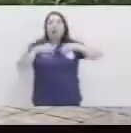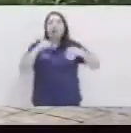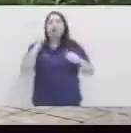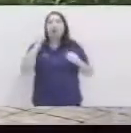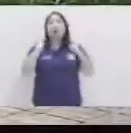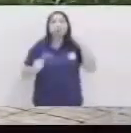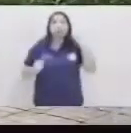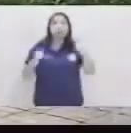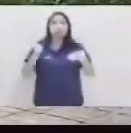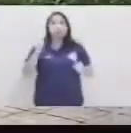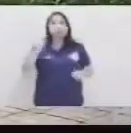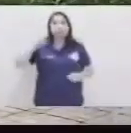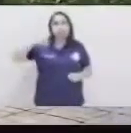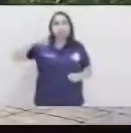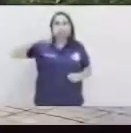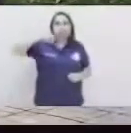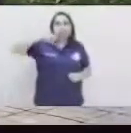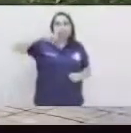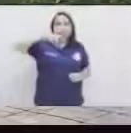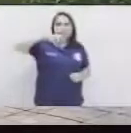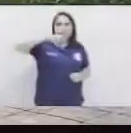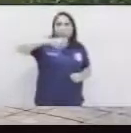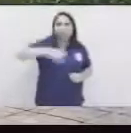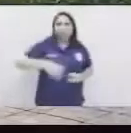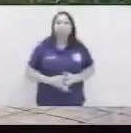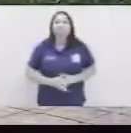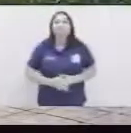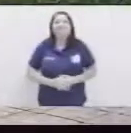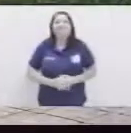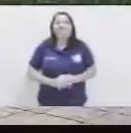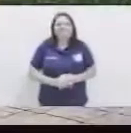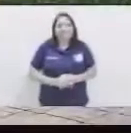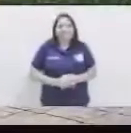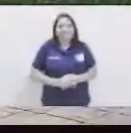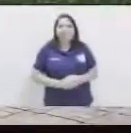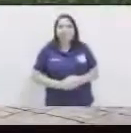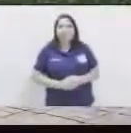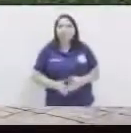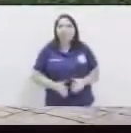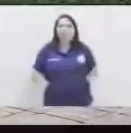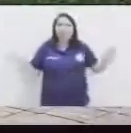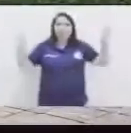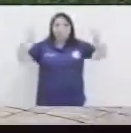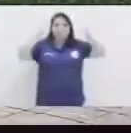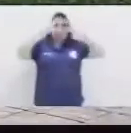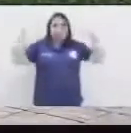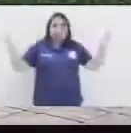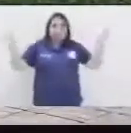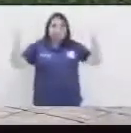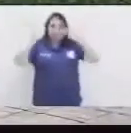¿Podemos tocar tobillos acá? Eso, puede ser ahora haciendo payasitos.